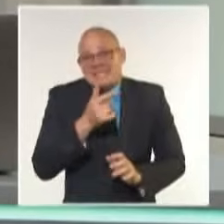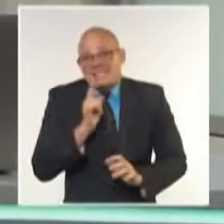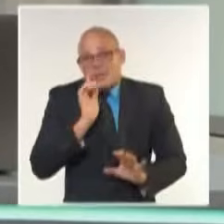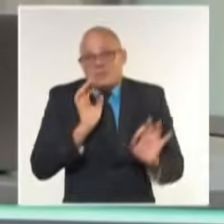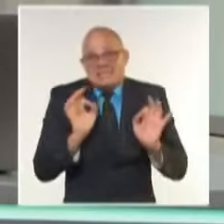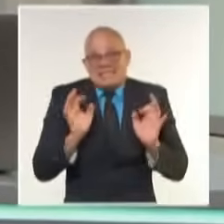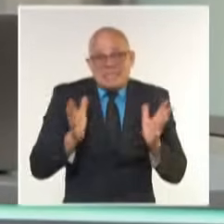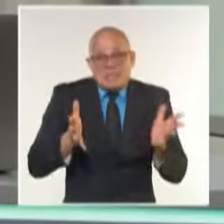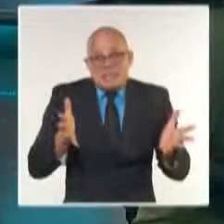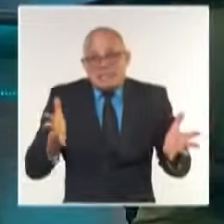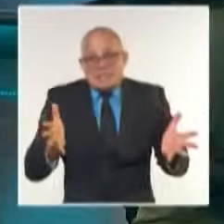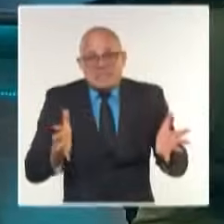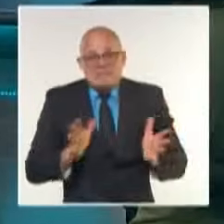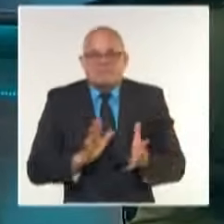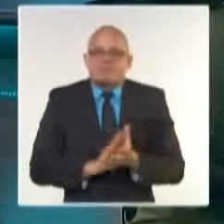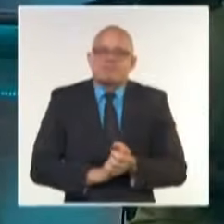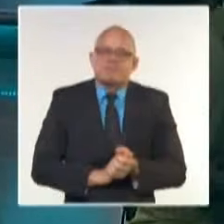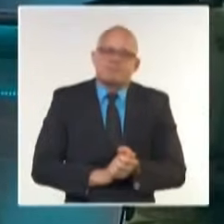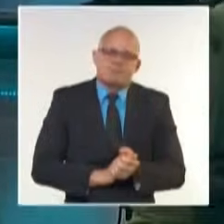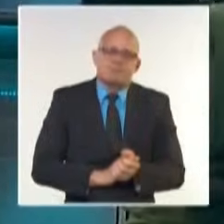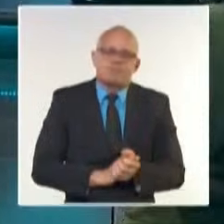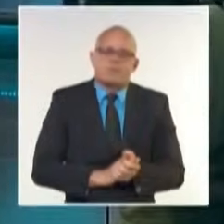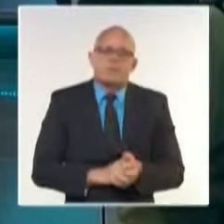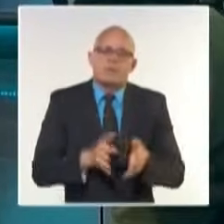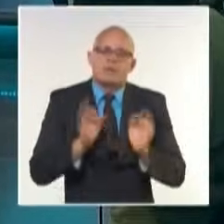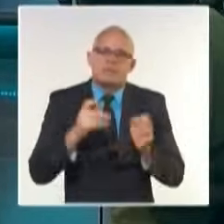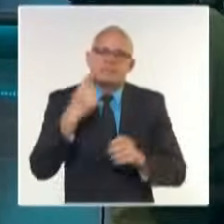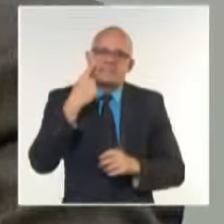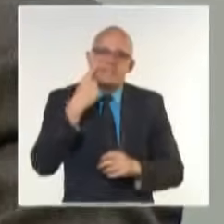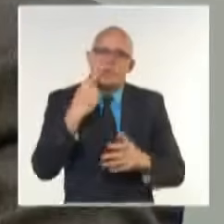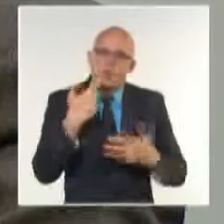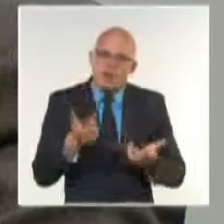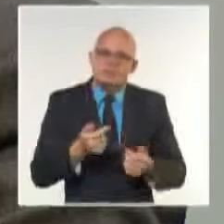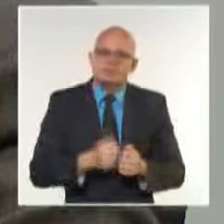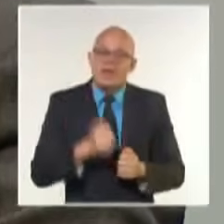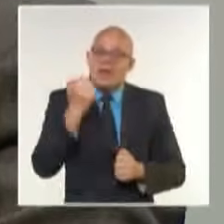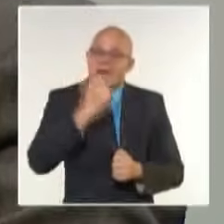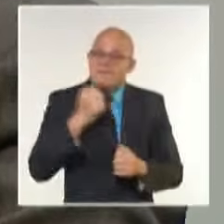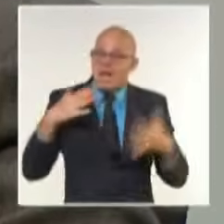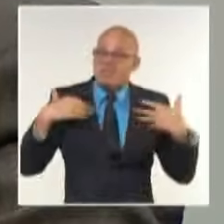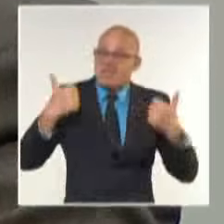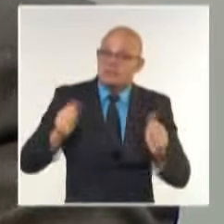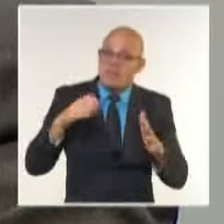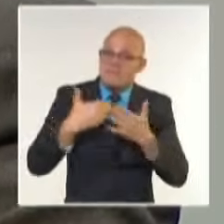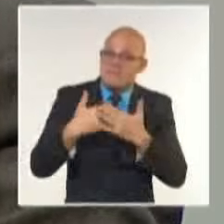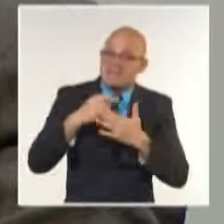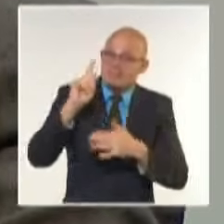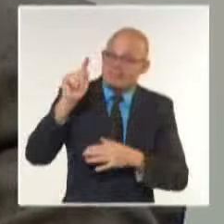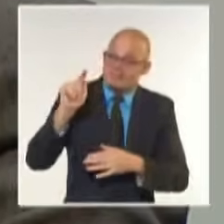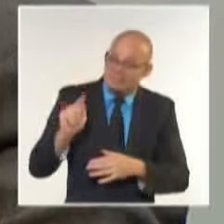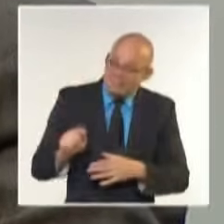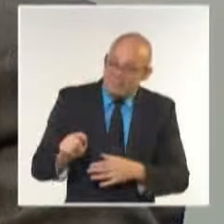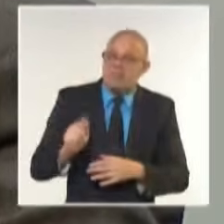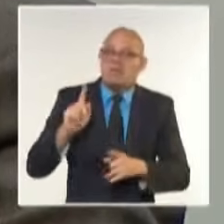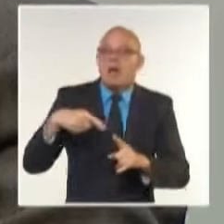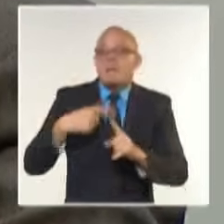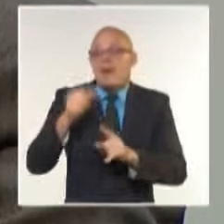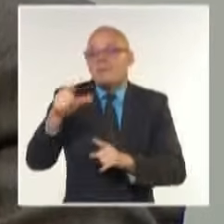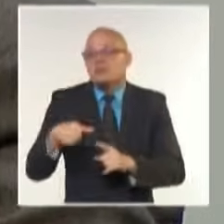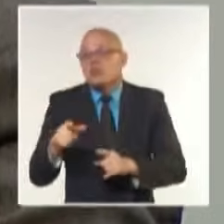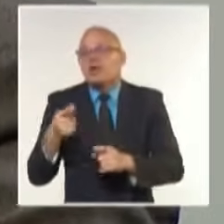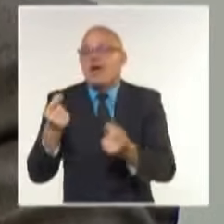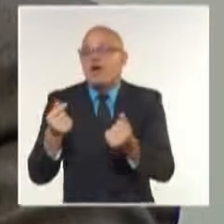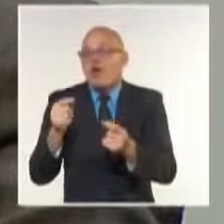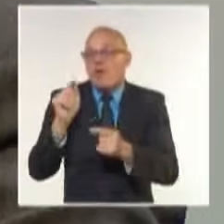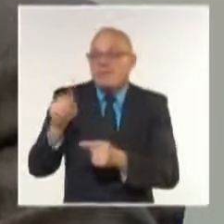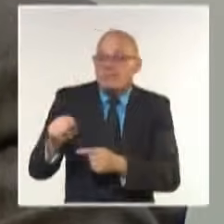está claro que de manera consciente, tanto fundamentalmente los directores de estas entidades, los directores económicos, es decir, director general, los directores